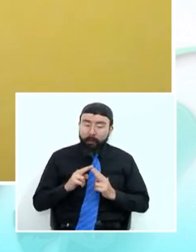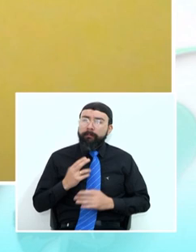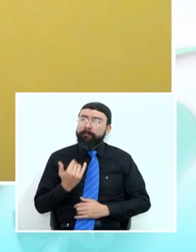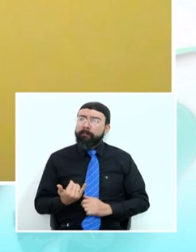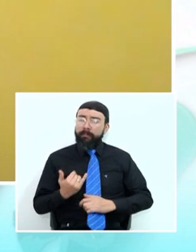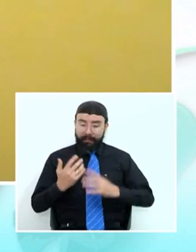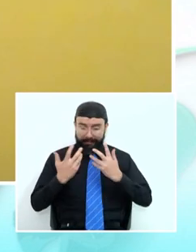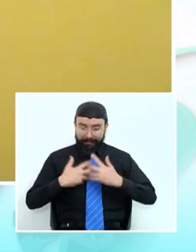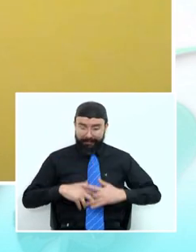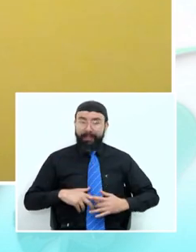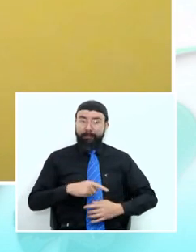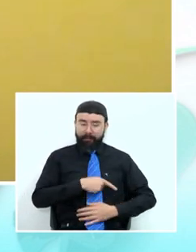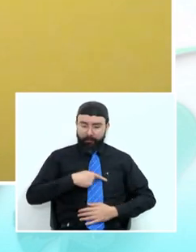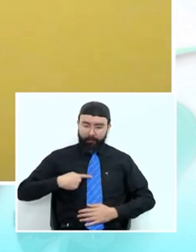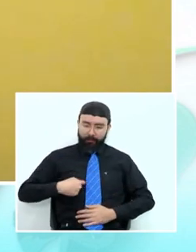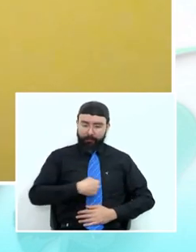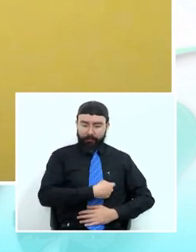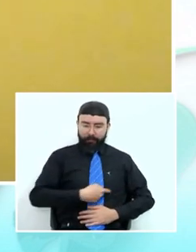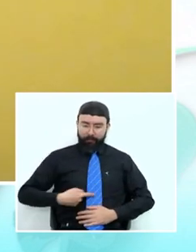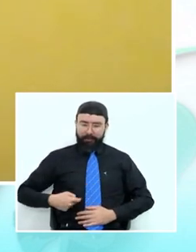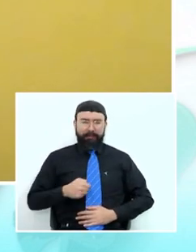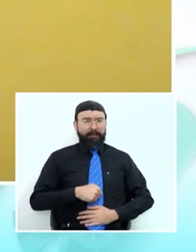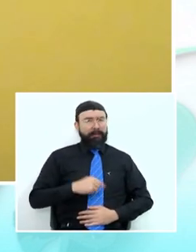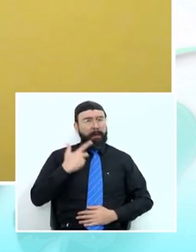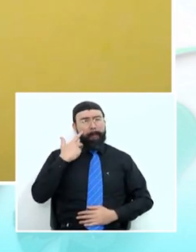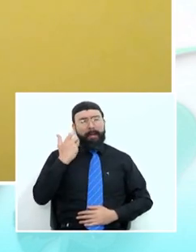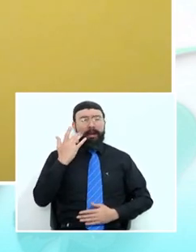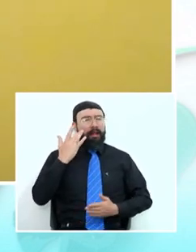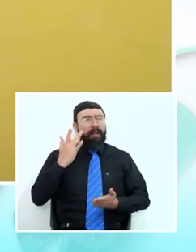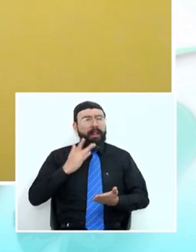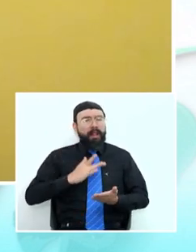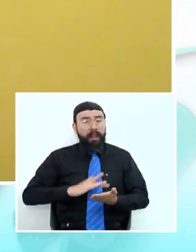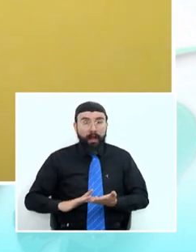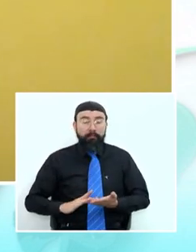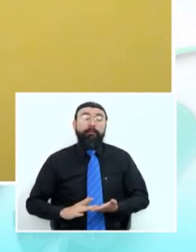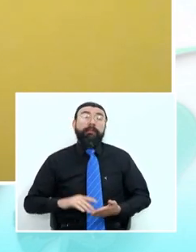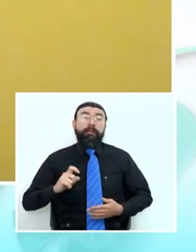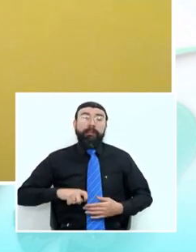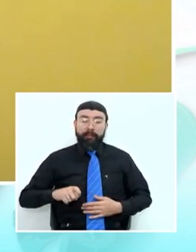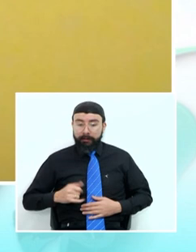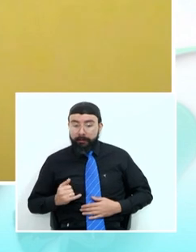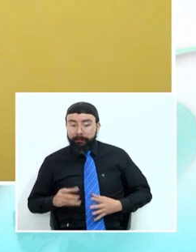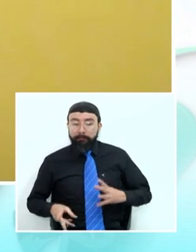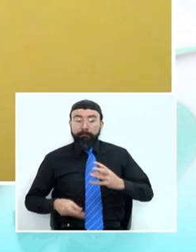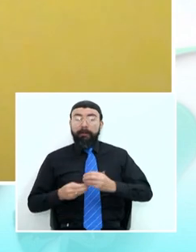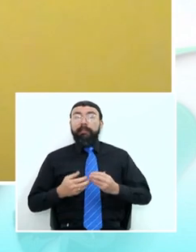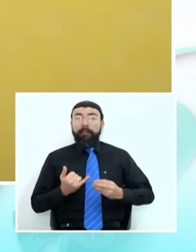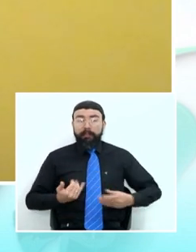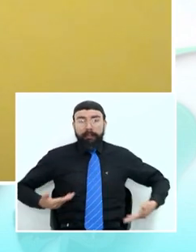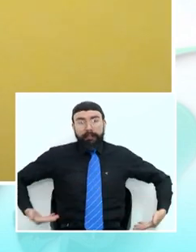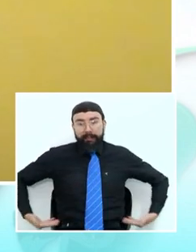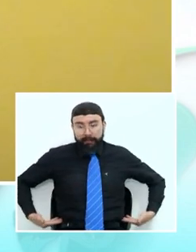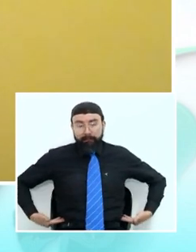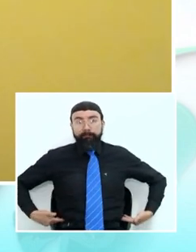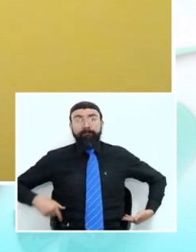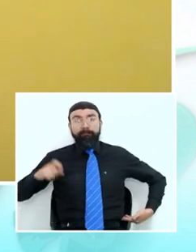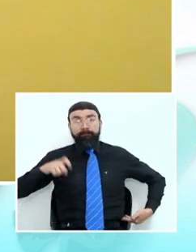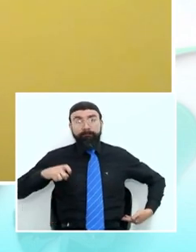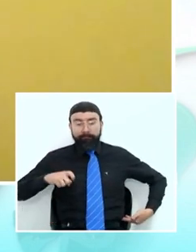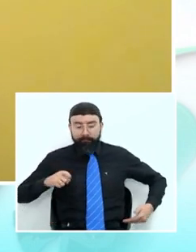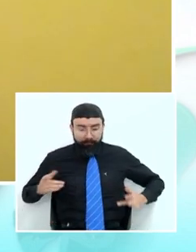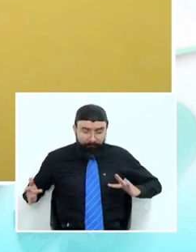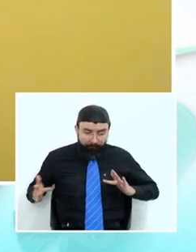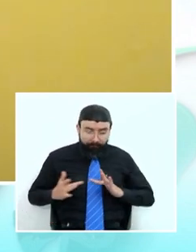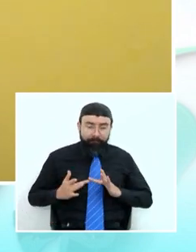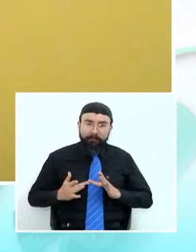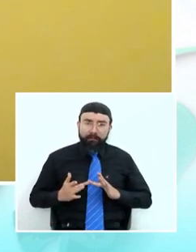es tal vez uno de los que más desintoxica junto con el sistema renal. Y aquí interactúan no